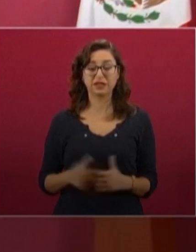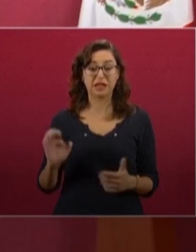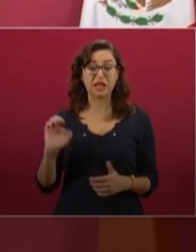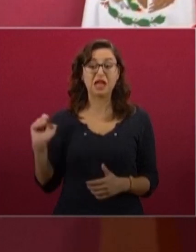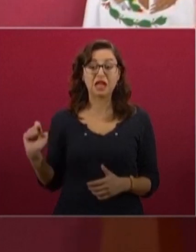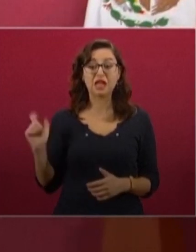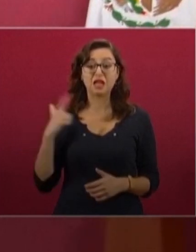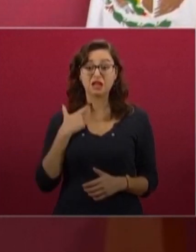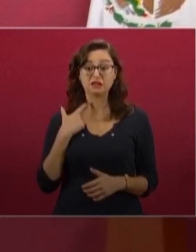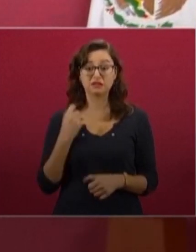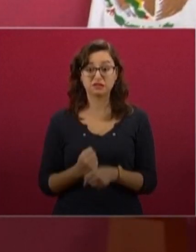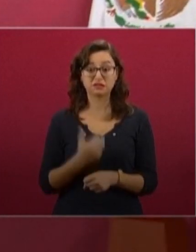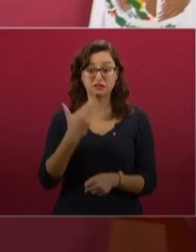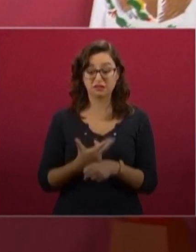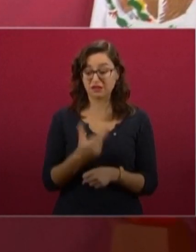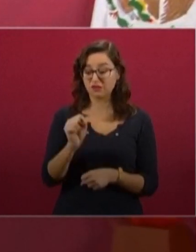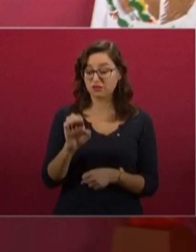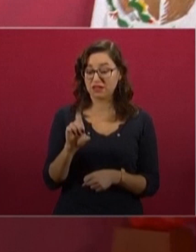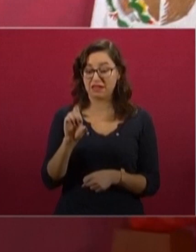exsecretario de la defensa